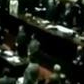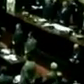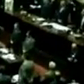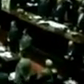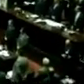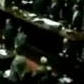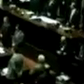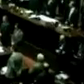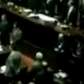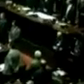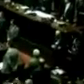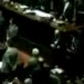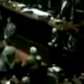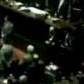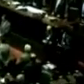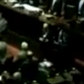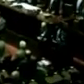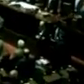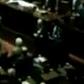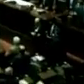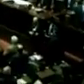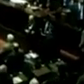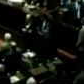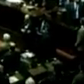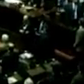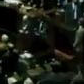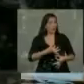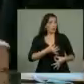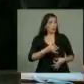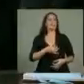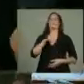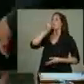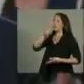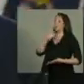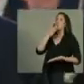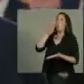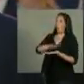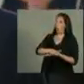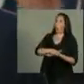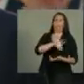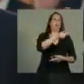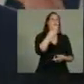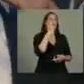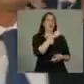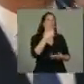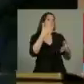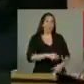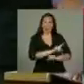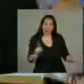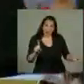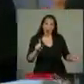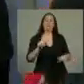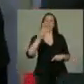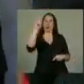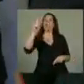rápido con el gobierno nacional. ¿Qué pasa ahora con el ámbito nacional y el provincial en cuanto al diálogo de economistas? Usted hasta hace